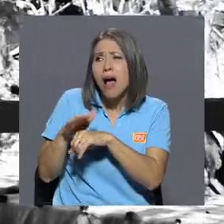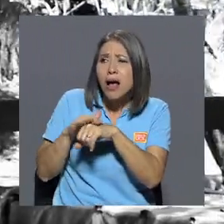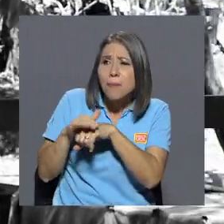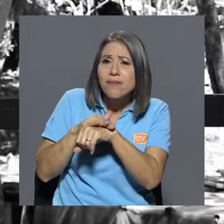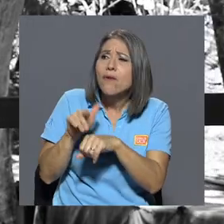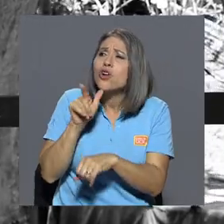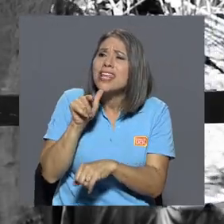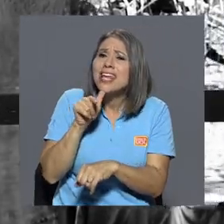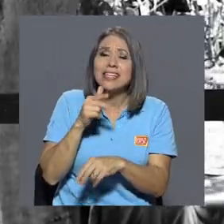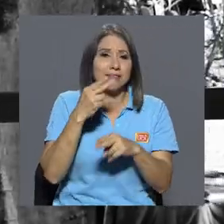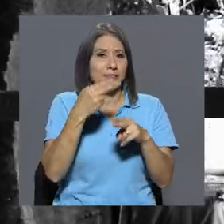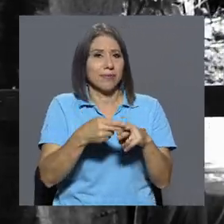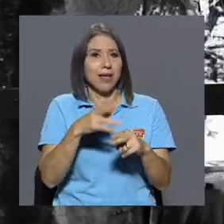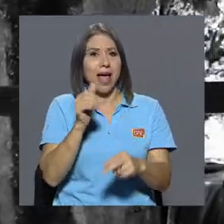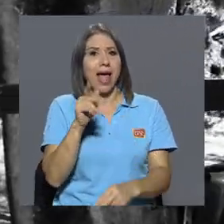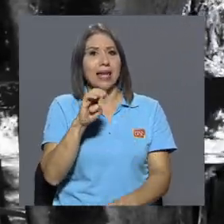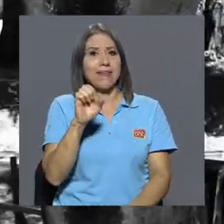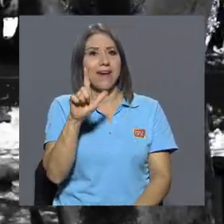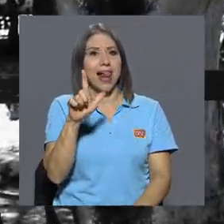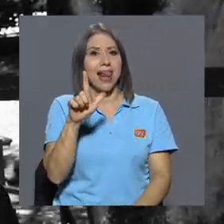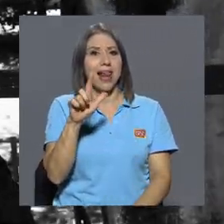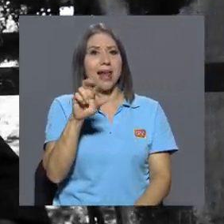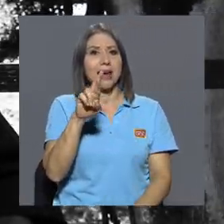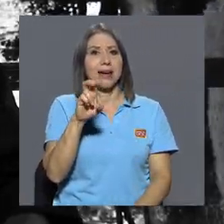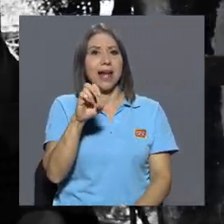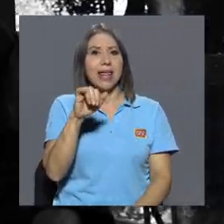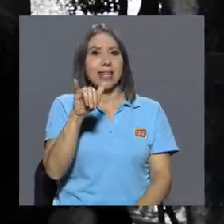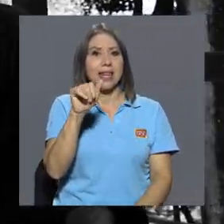Me dice, don Aníbal Reina.